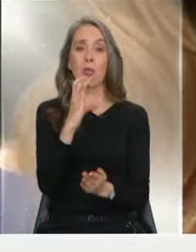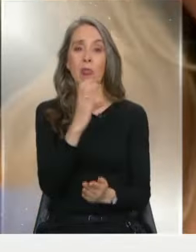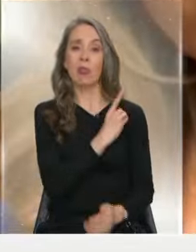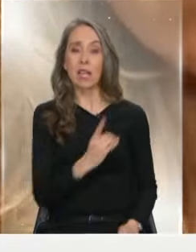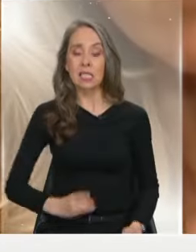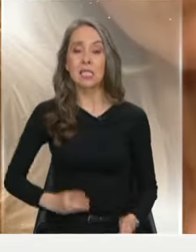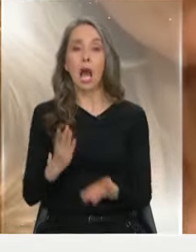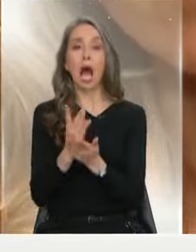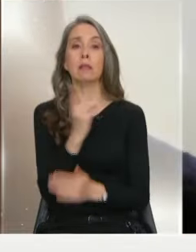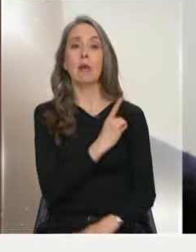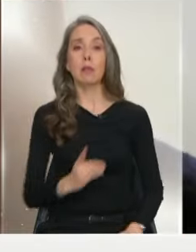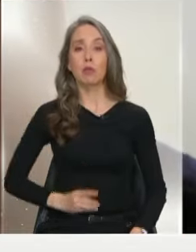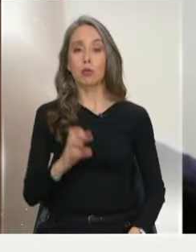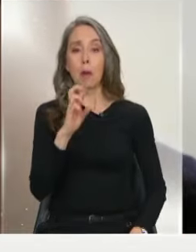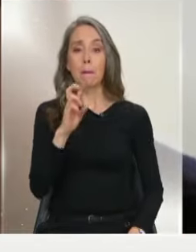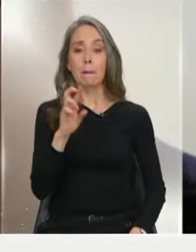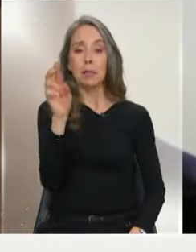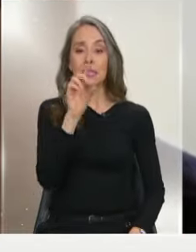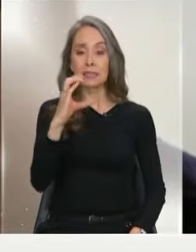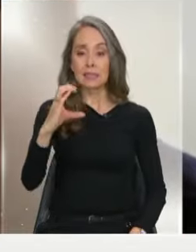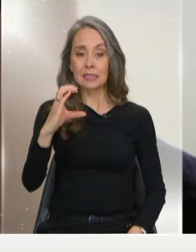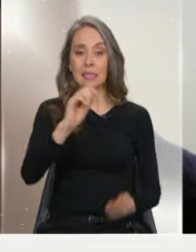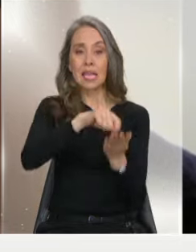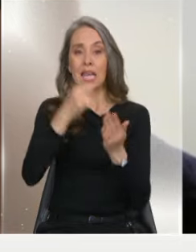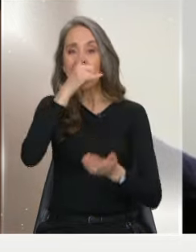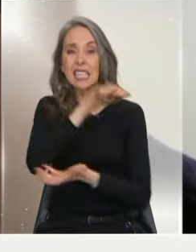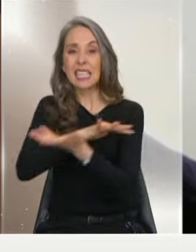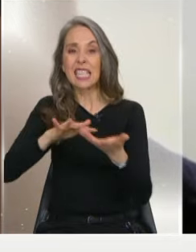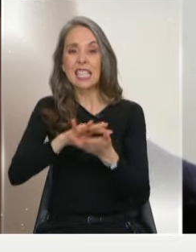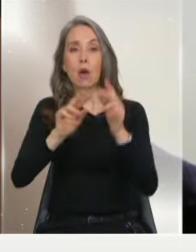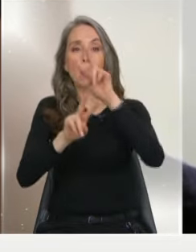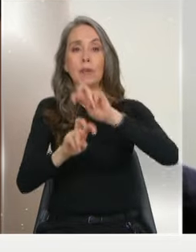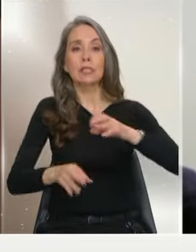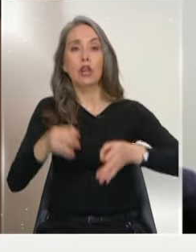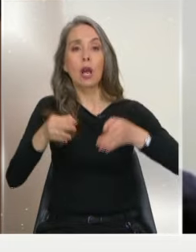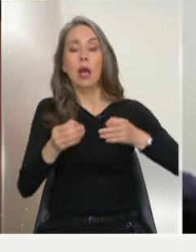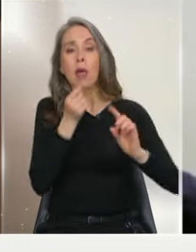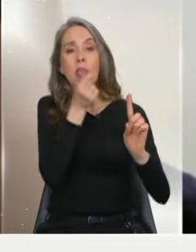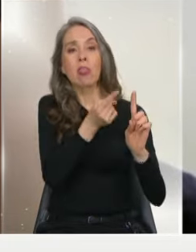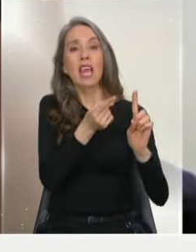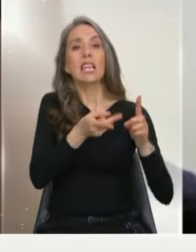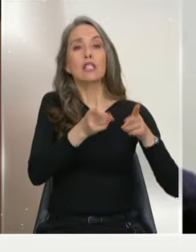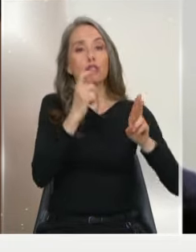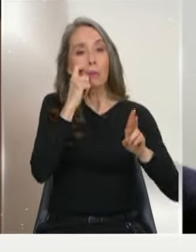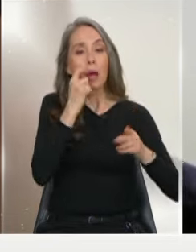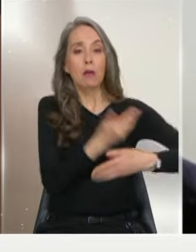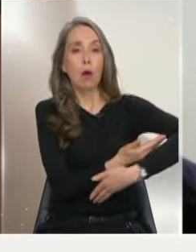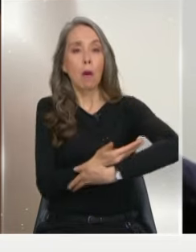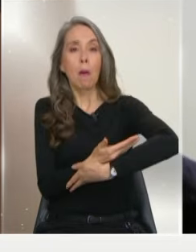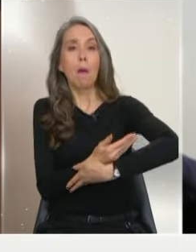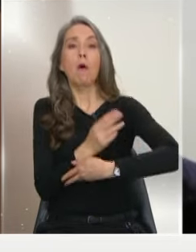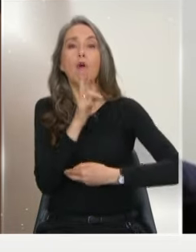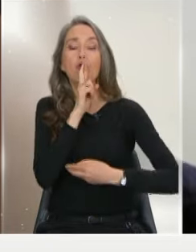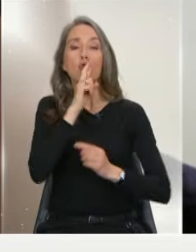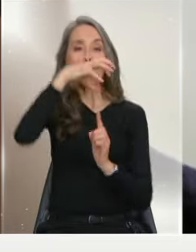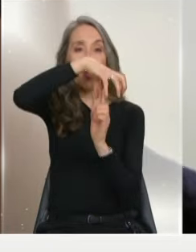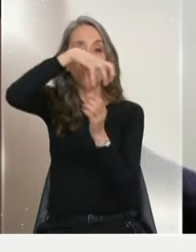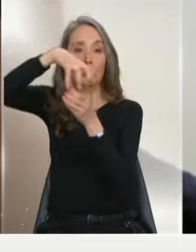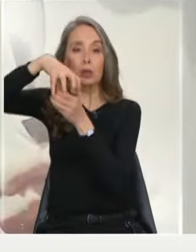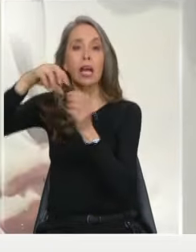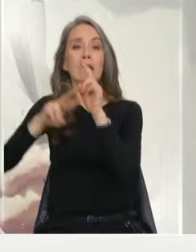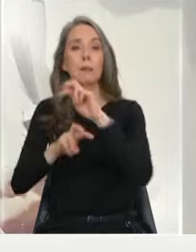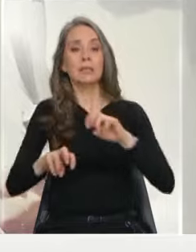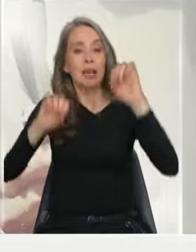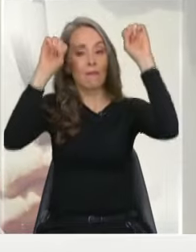PC. Critica eventuales irregularidades en causas de derechos humanos. El polémico caso Muñeca Bielorrusa, hoy investigado por la